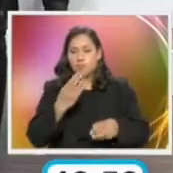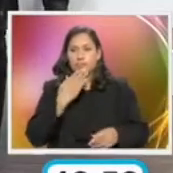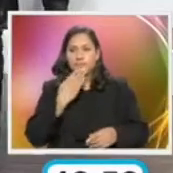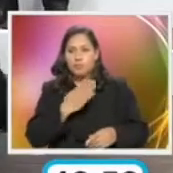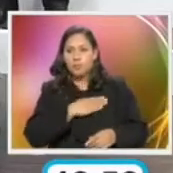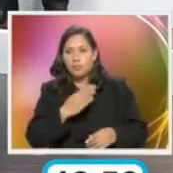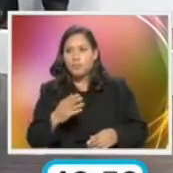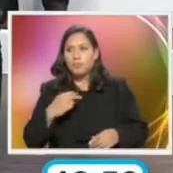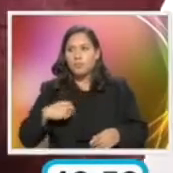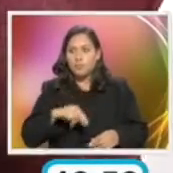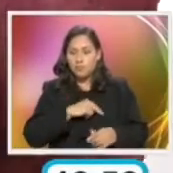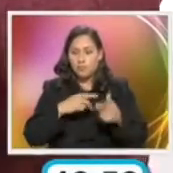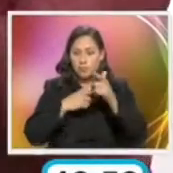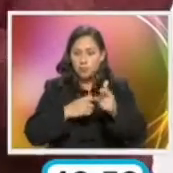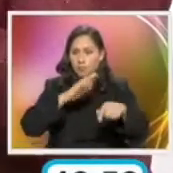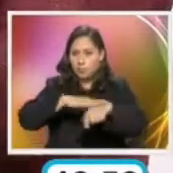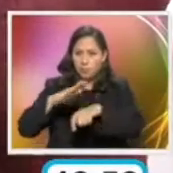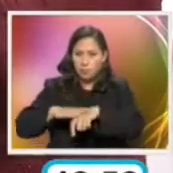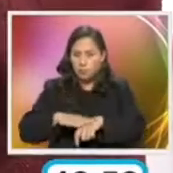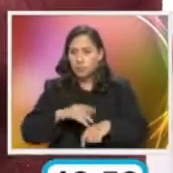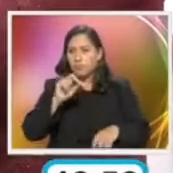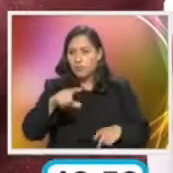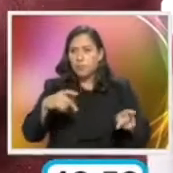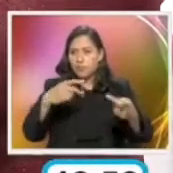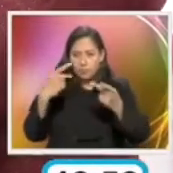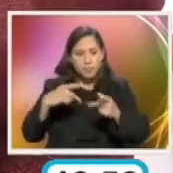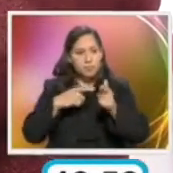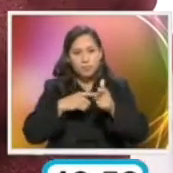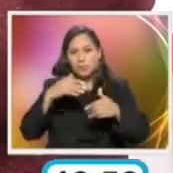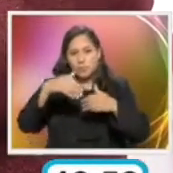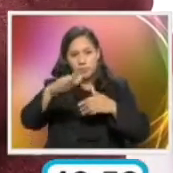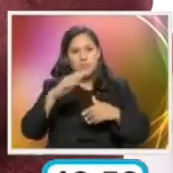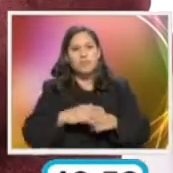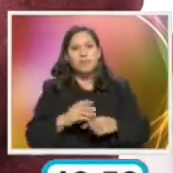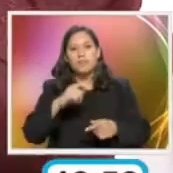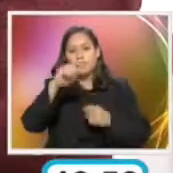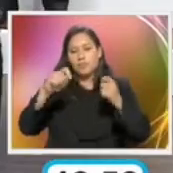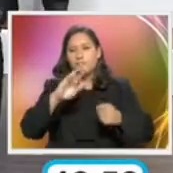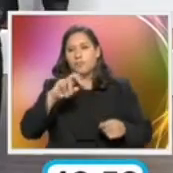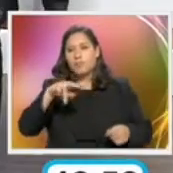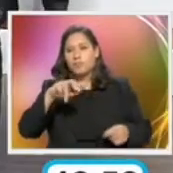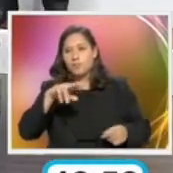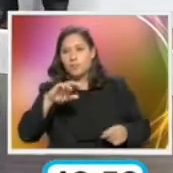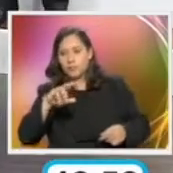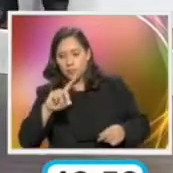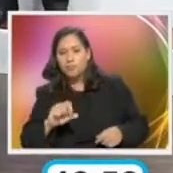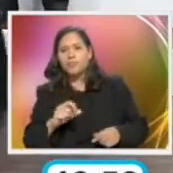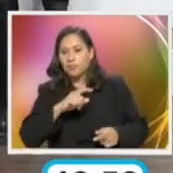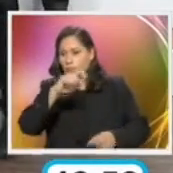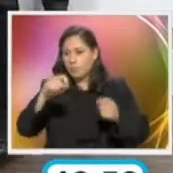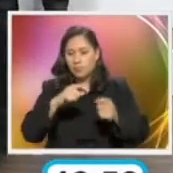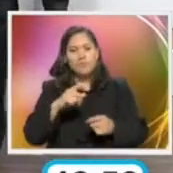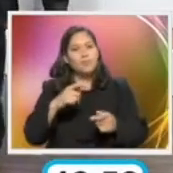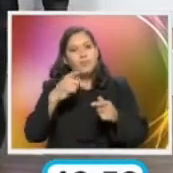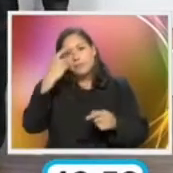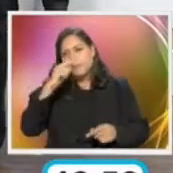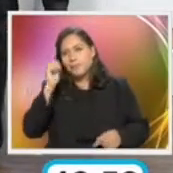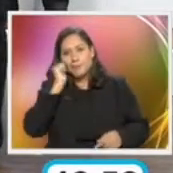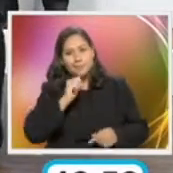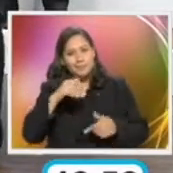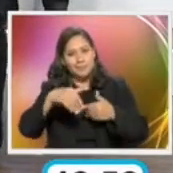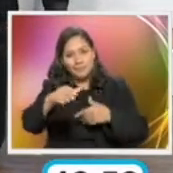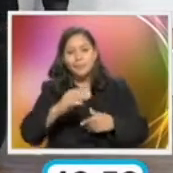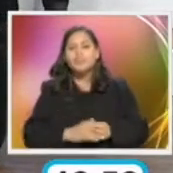debe a que seguimos en promoción y que la gente nos sigue conociendo, así que eso va para largo, no para Cumbia de Navidad. Claro que sí. Vamos a tener Cumbia Benavides para rato,